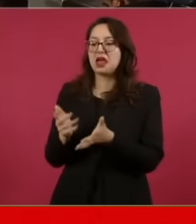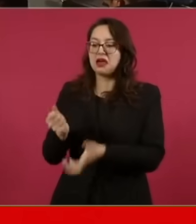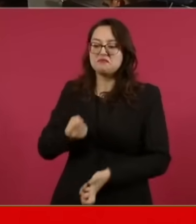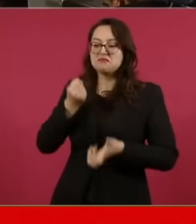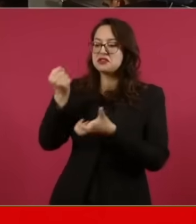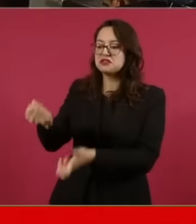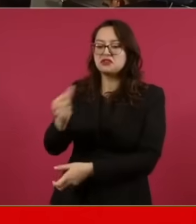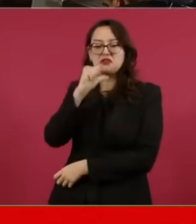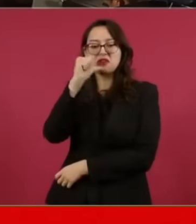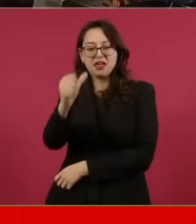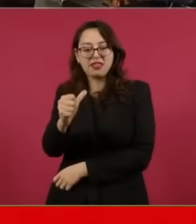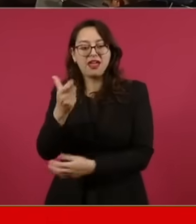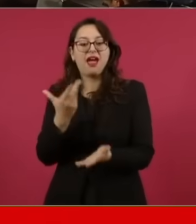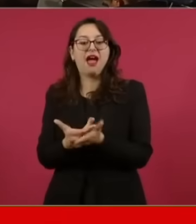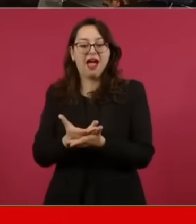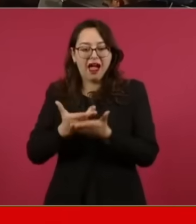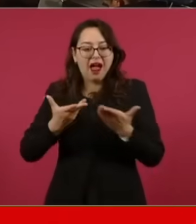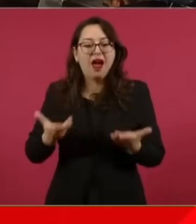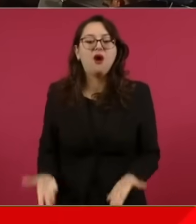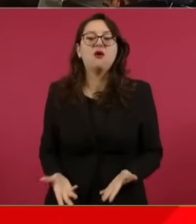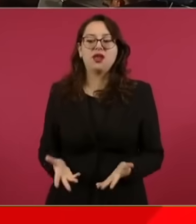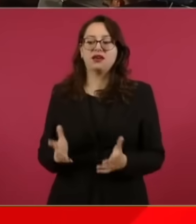ha sido compensado.